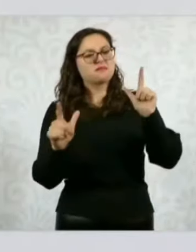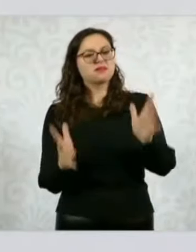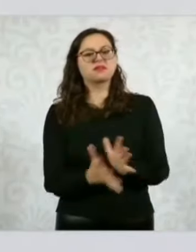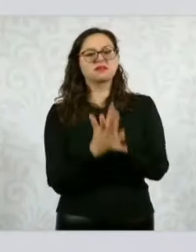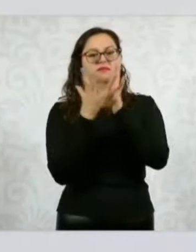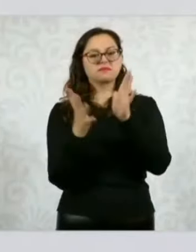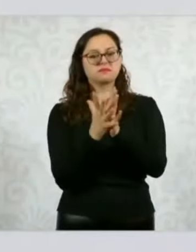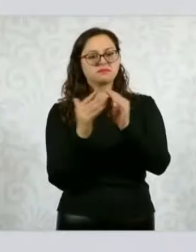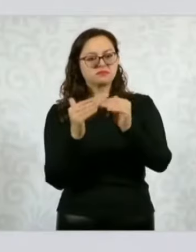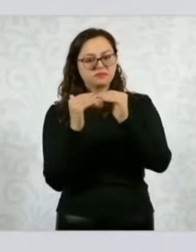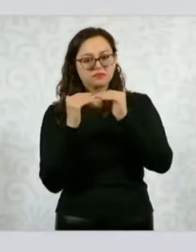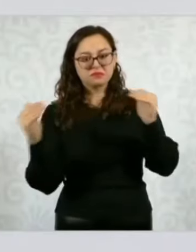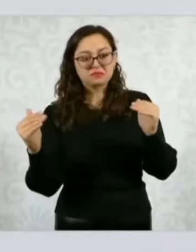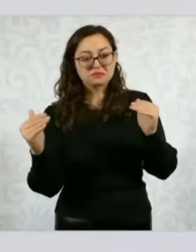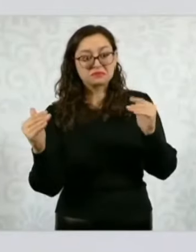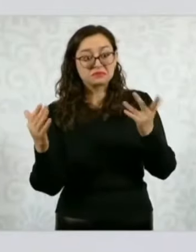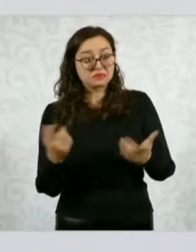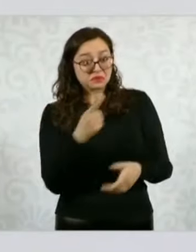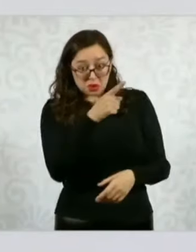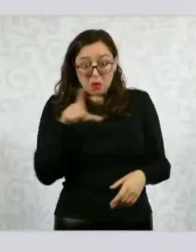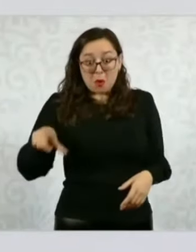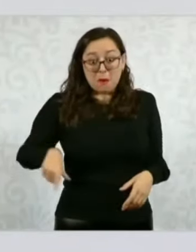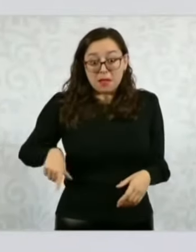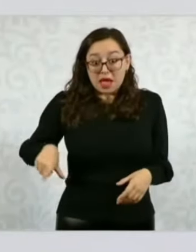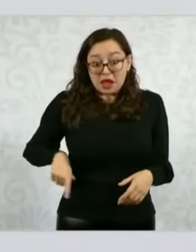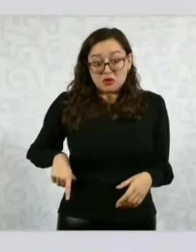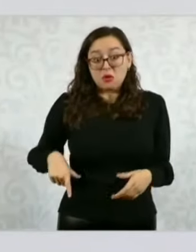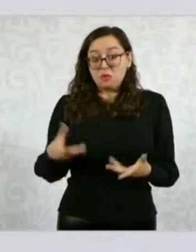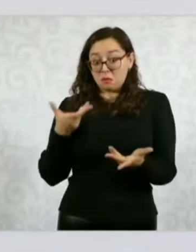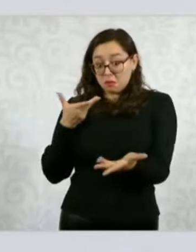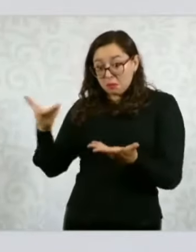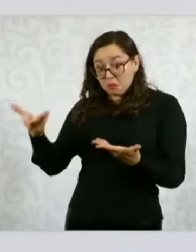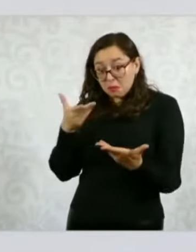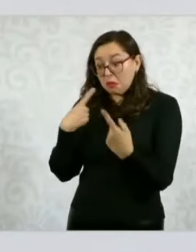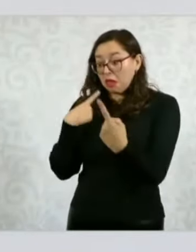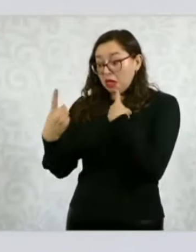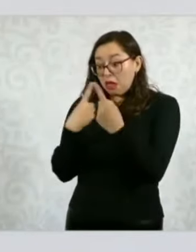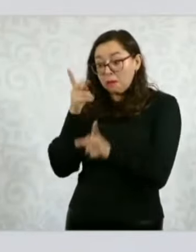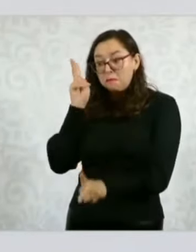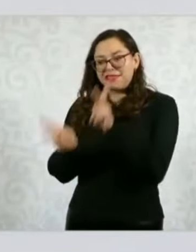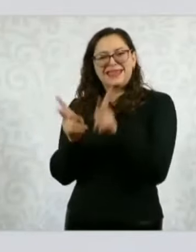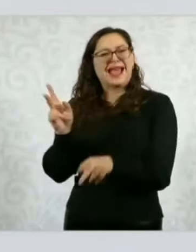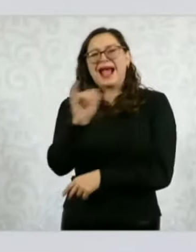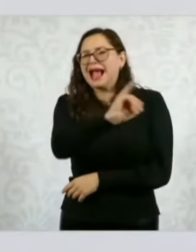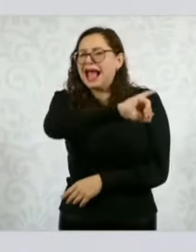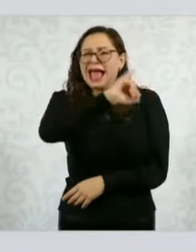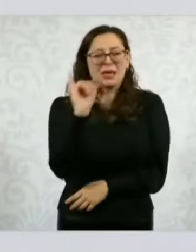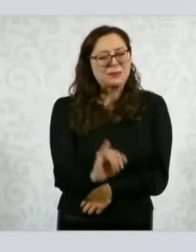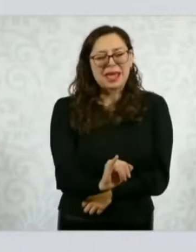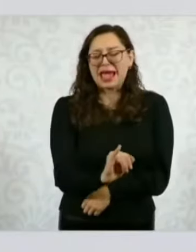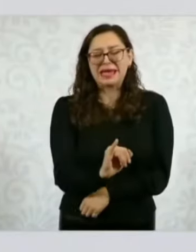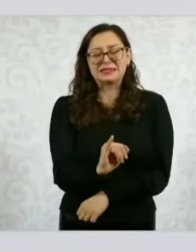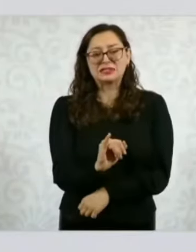Nunca hubo conversaciones con el gobierno. El movimiento pedía